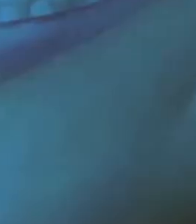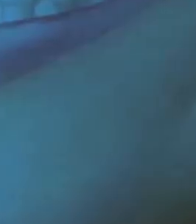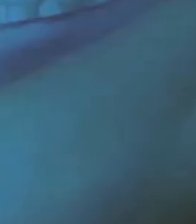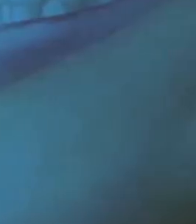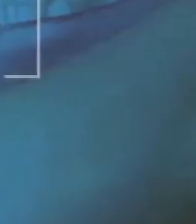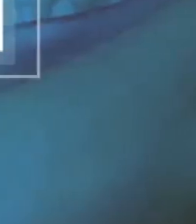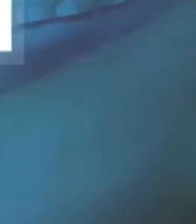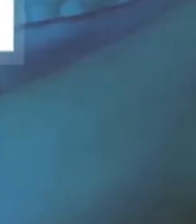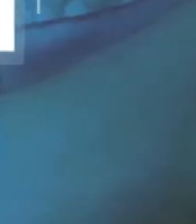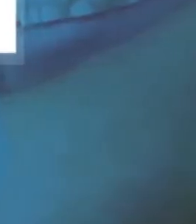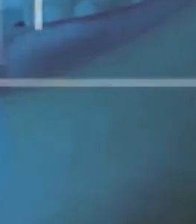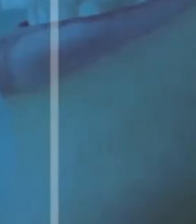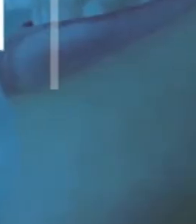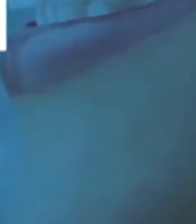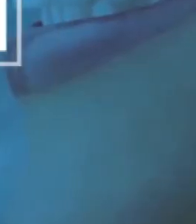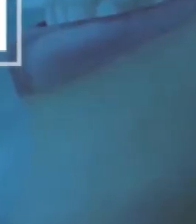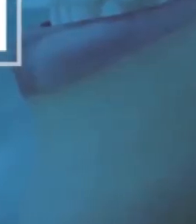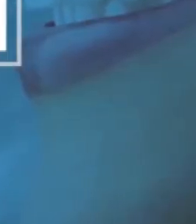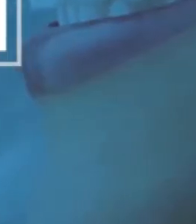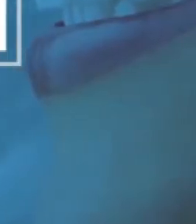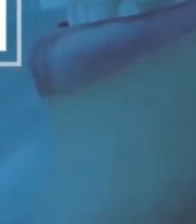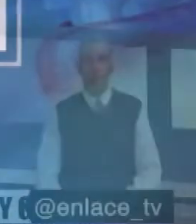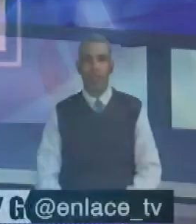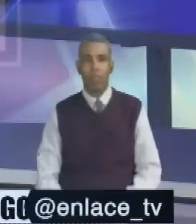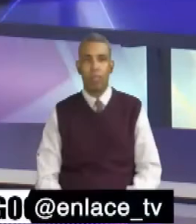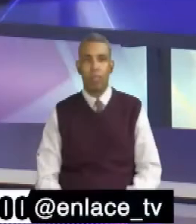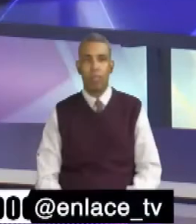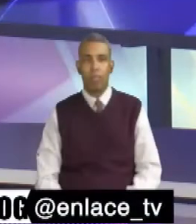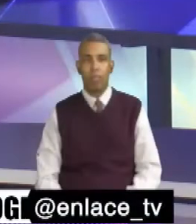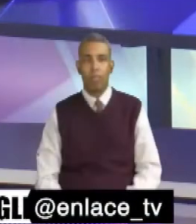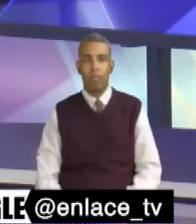Chrome es odontología especializada.